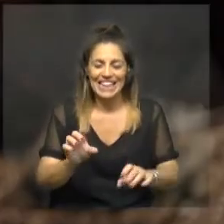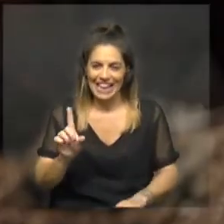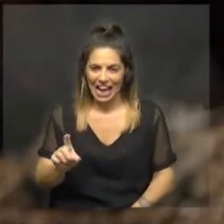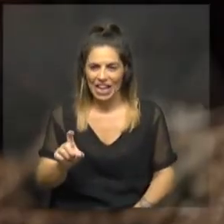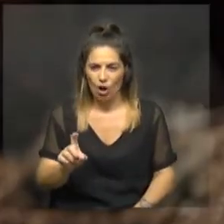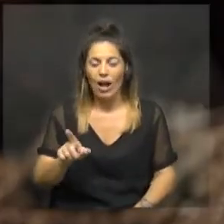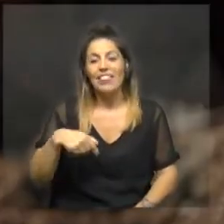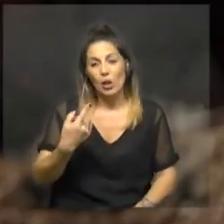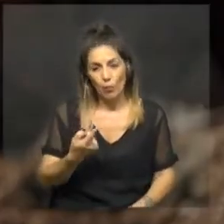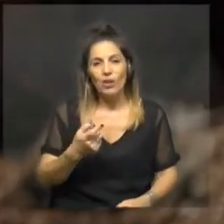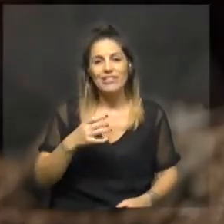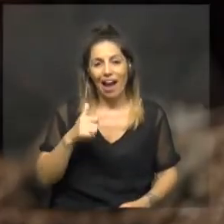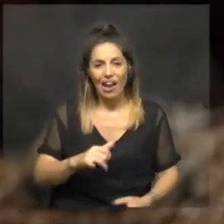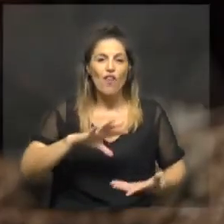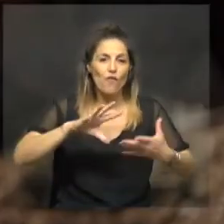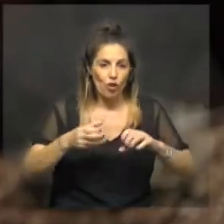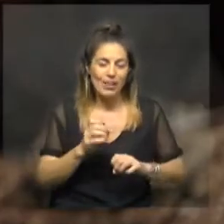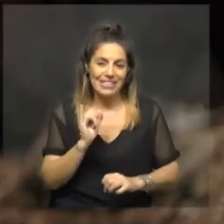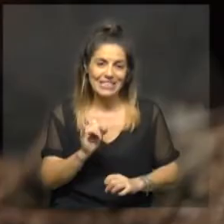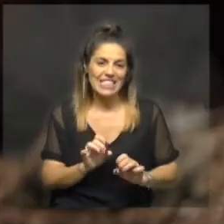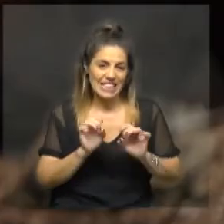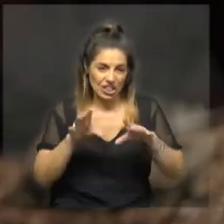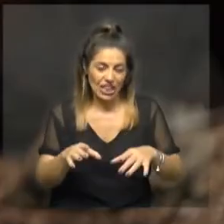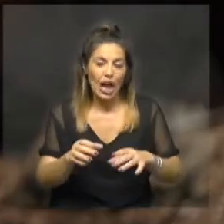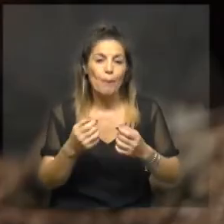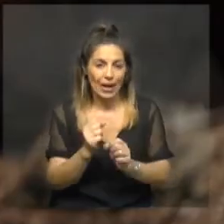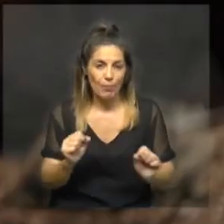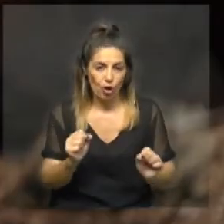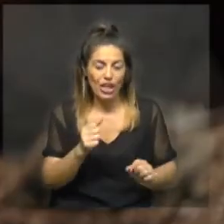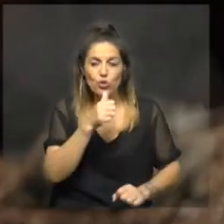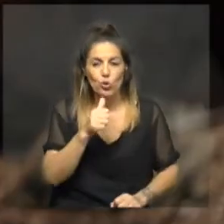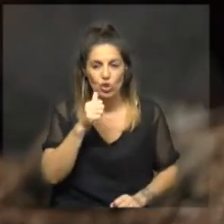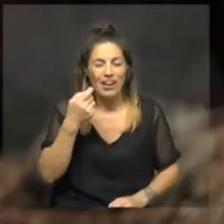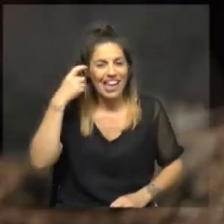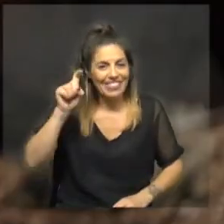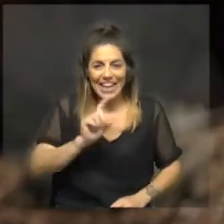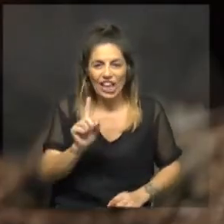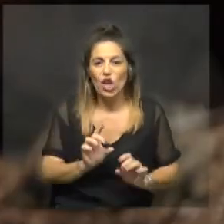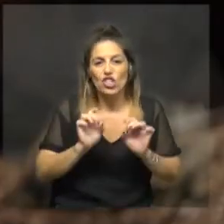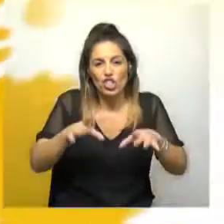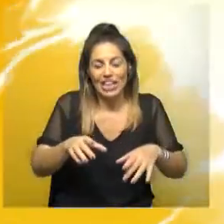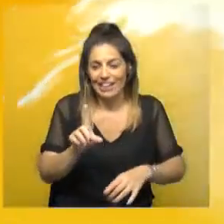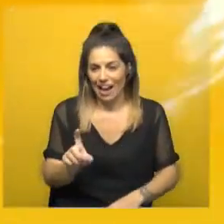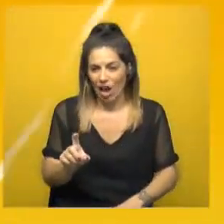después tenemos mecanismos en caso de que lleguen para solucionar el problema, la idea es que los contaminantes no lleguen al cuerpo de